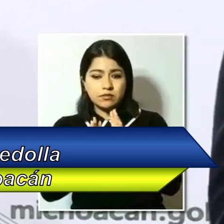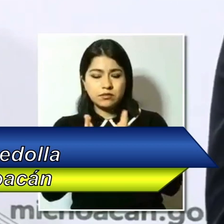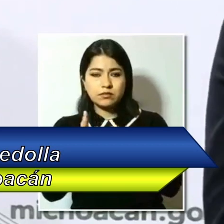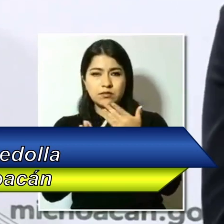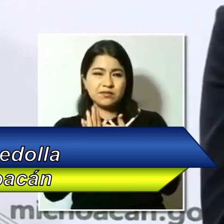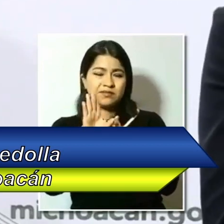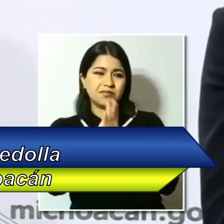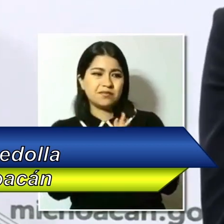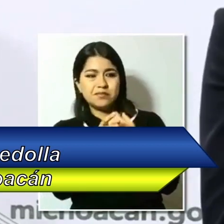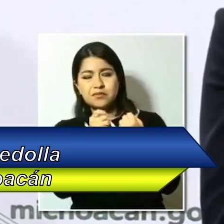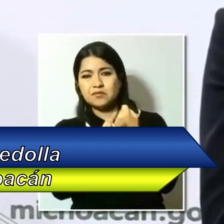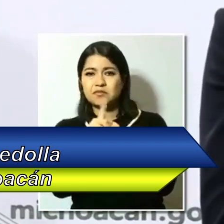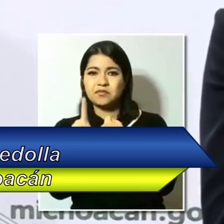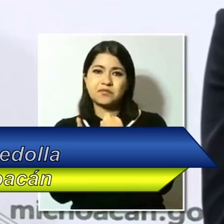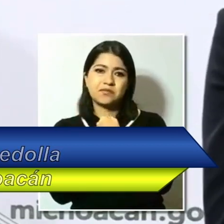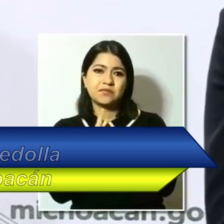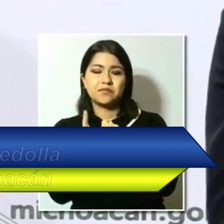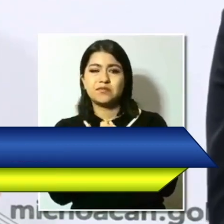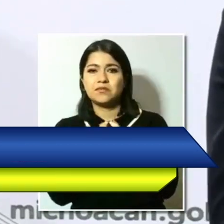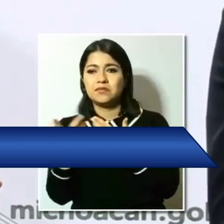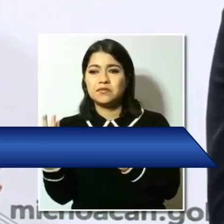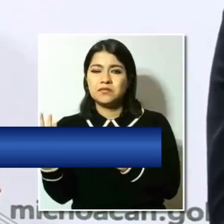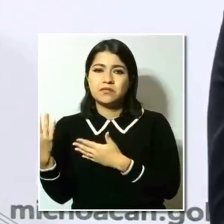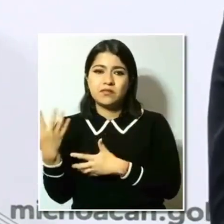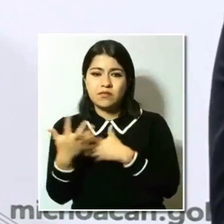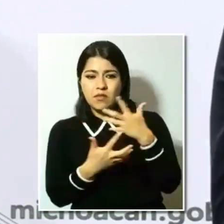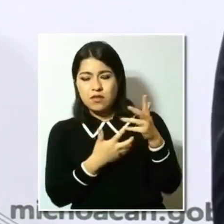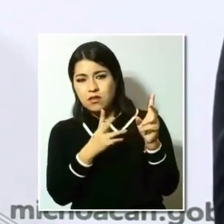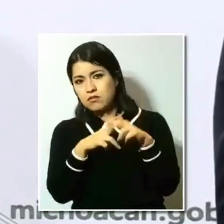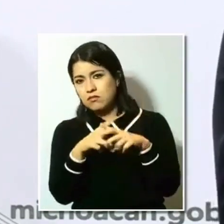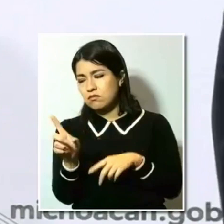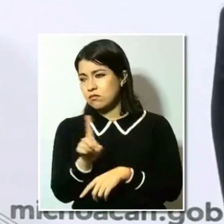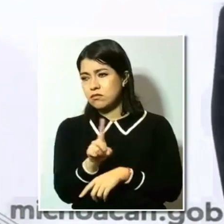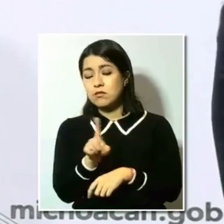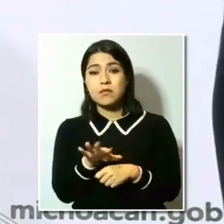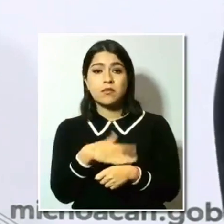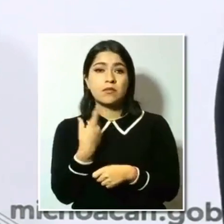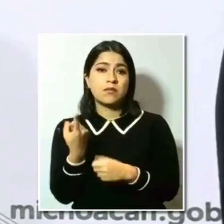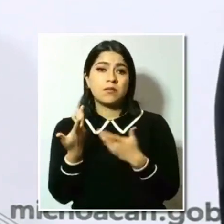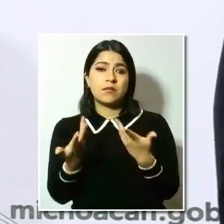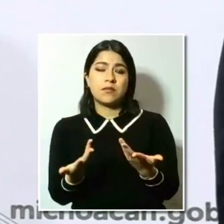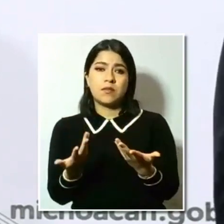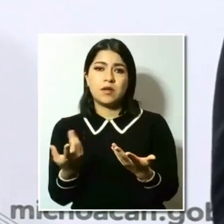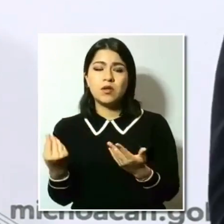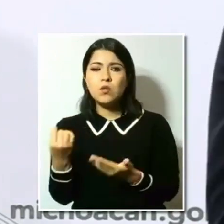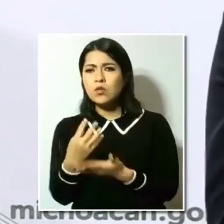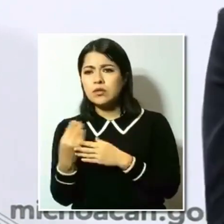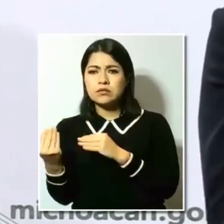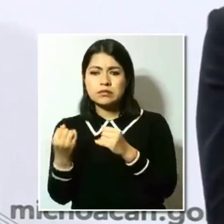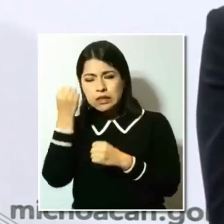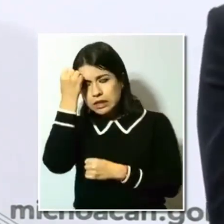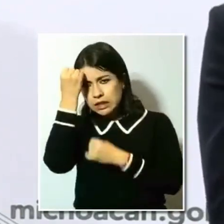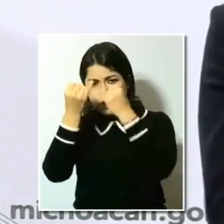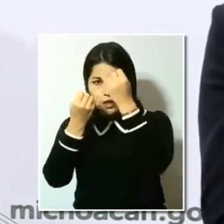cualquier situación de confrontación. Al final de cuentas, pues es nada más un debate de ideas,